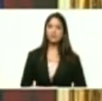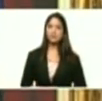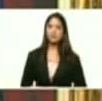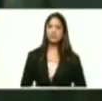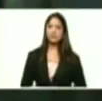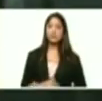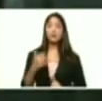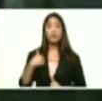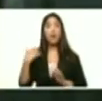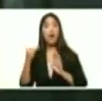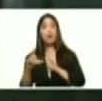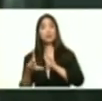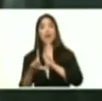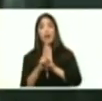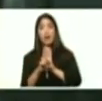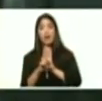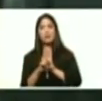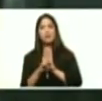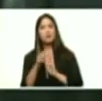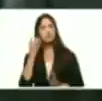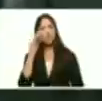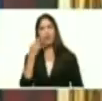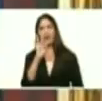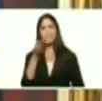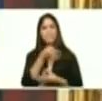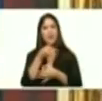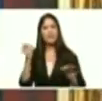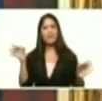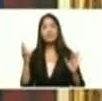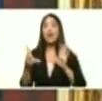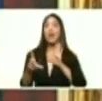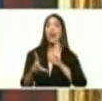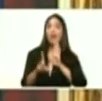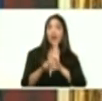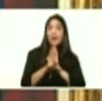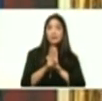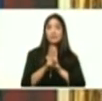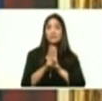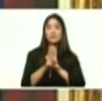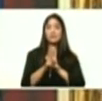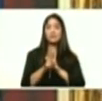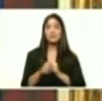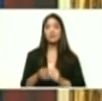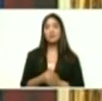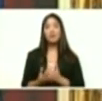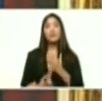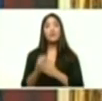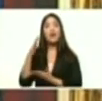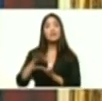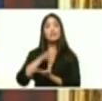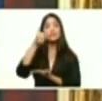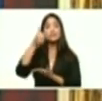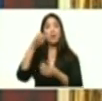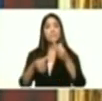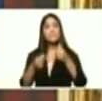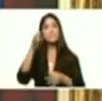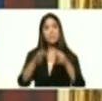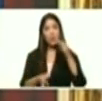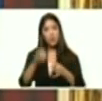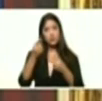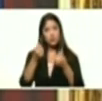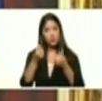es una ley, yo diría, perfecta, la ley, que creó, la superintendencia, de precios justos,